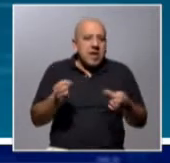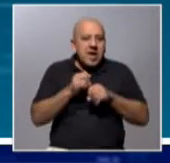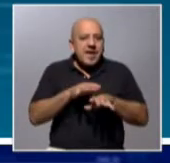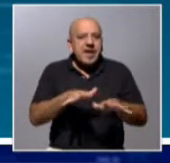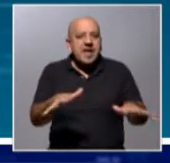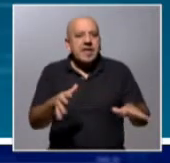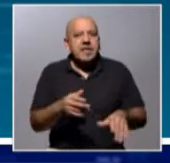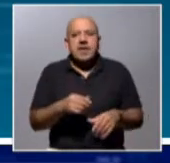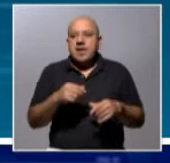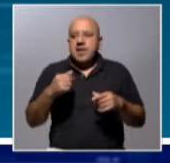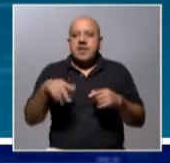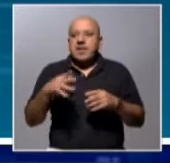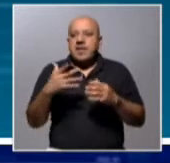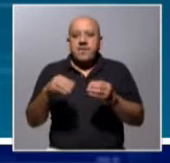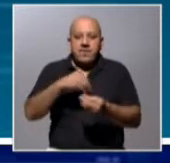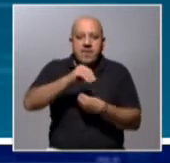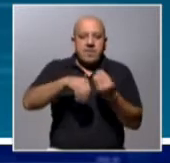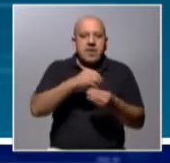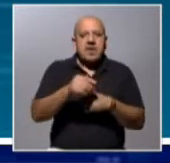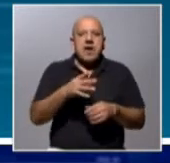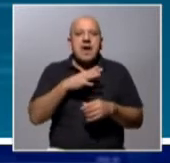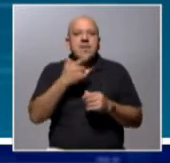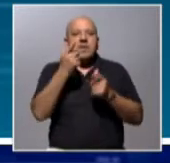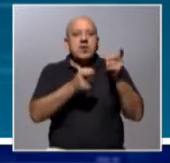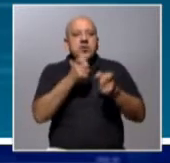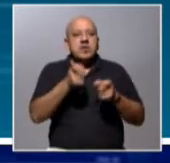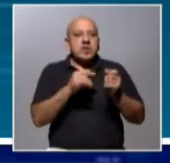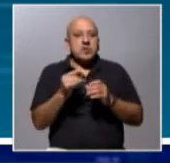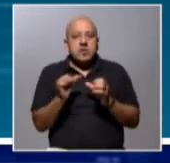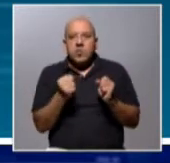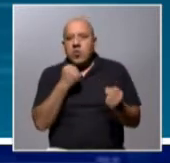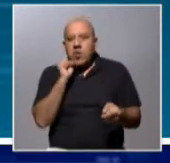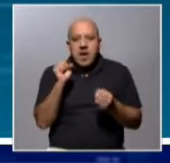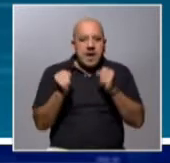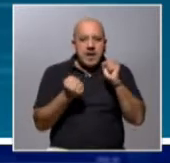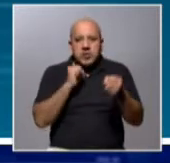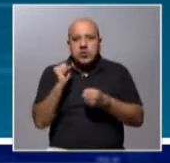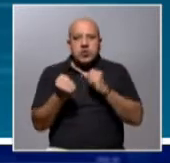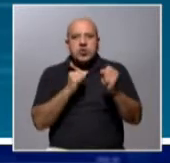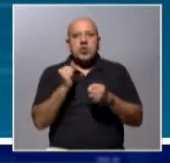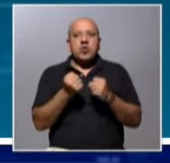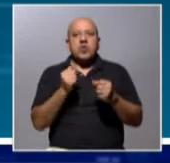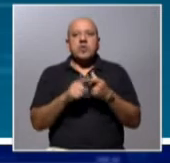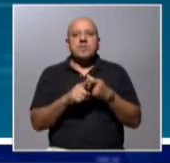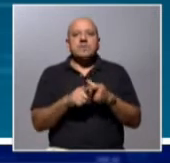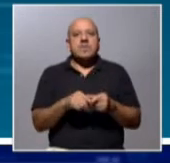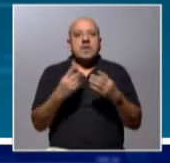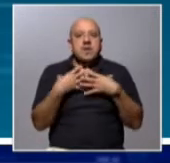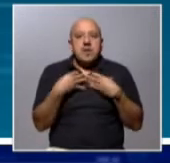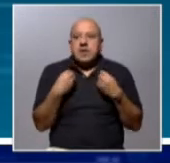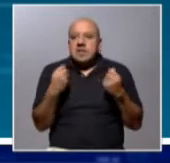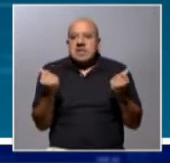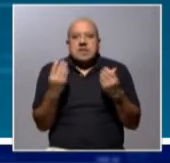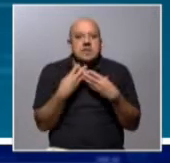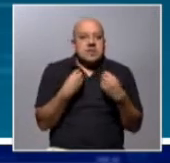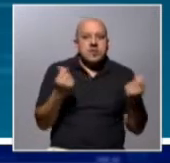o porque ya son personas más proclives a la ansiedad también, son más proclives a verse afectadas por la sensación de miedo y pueden